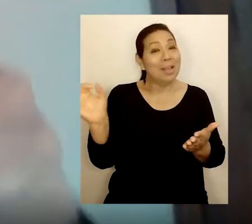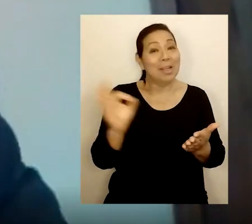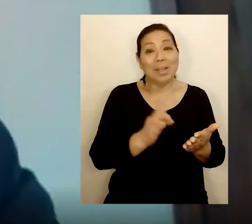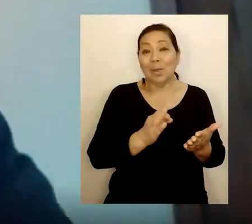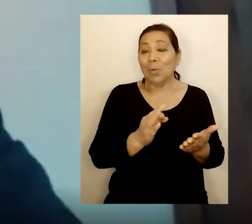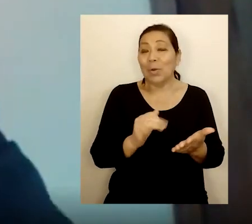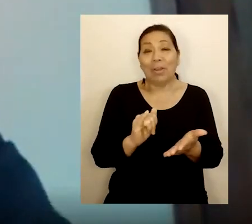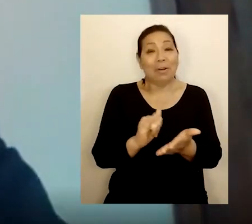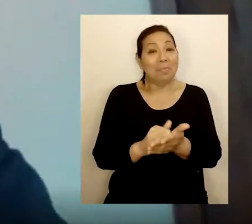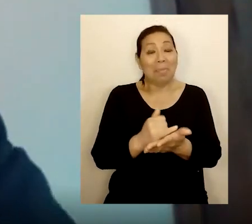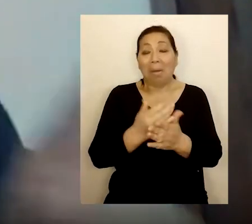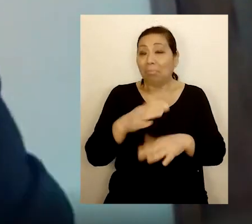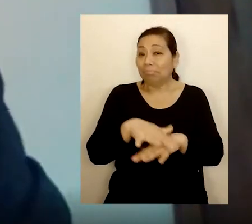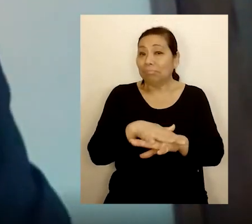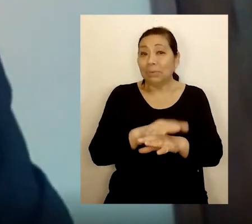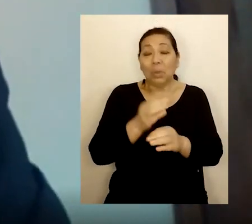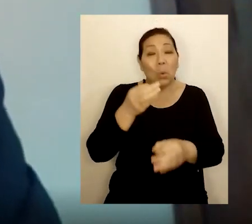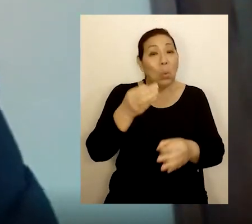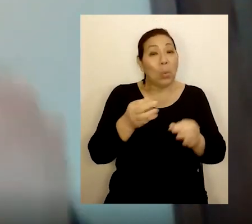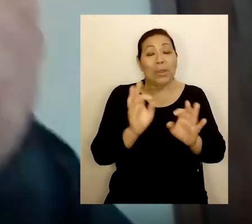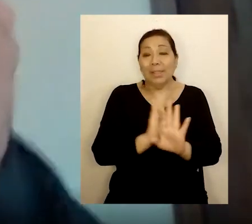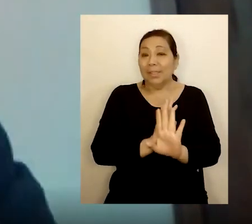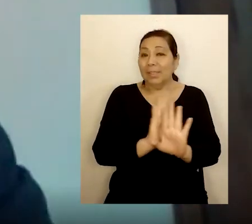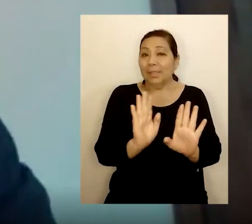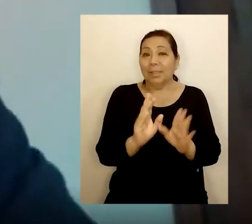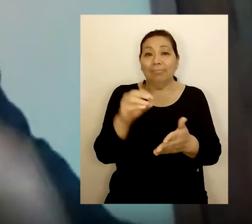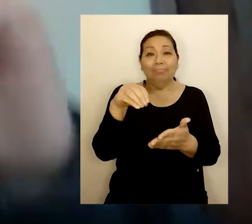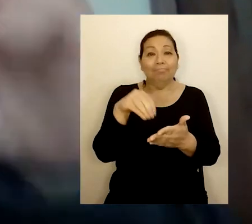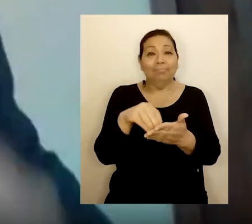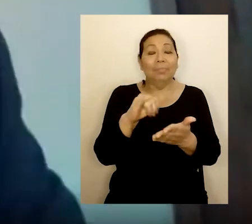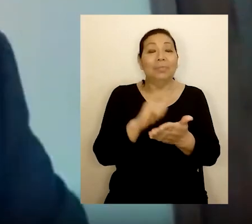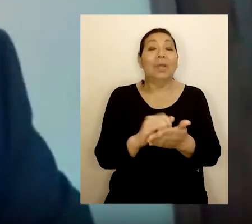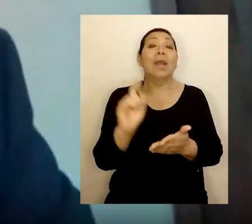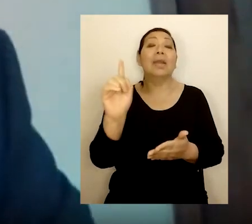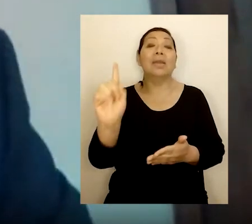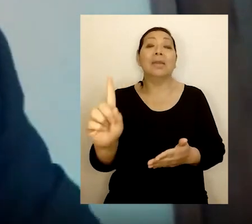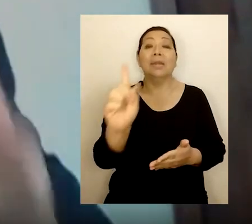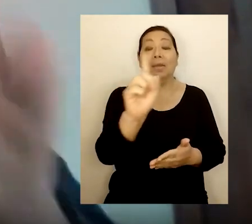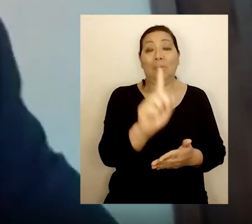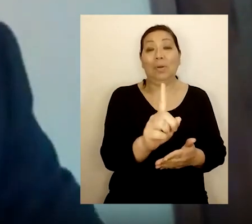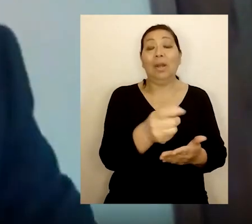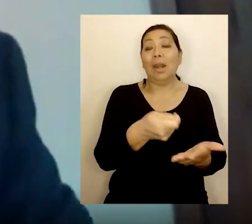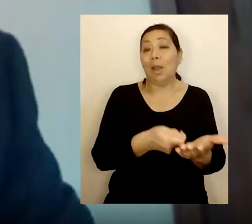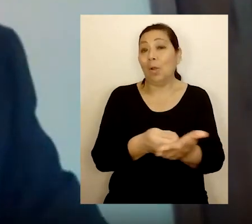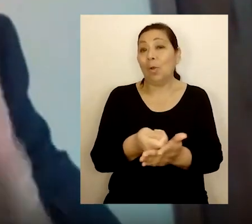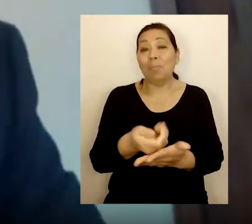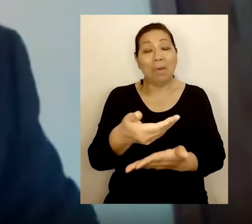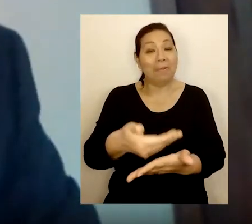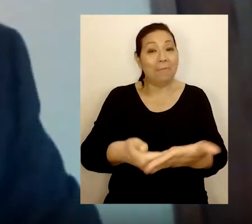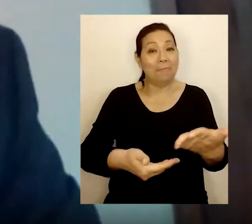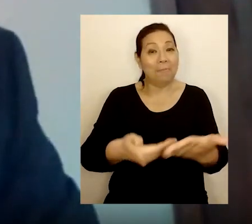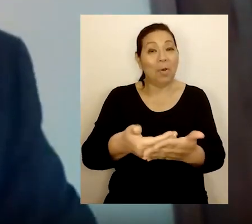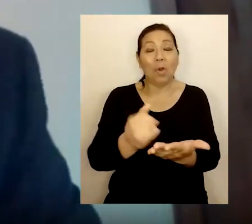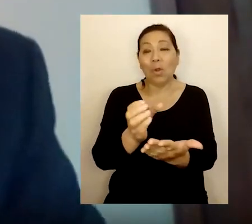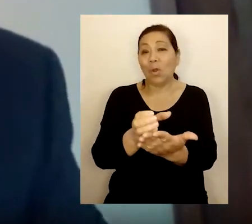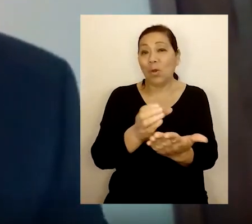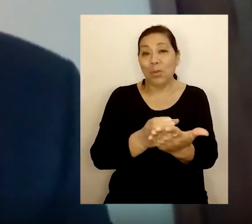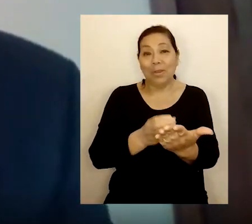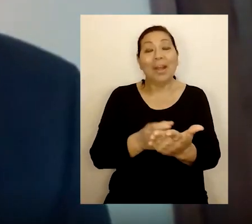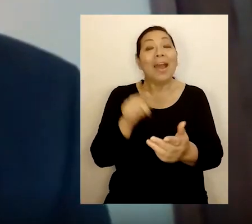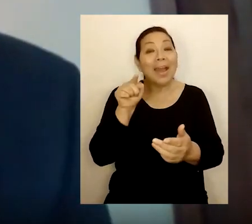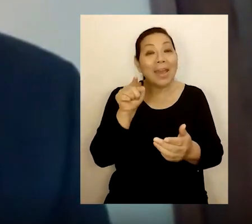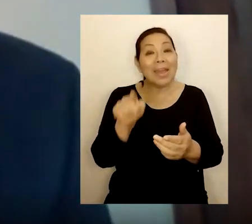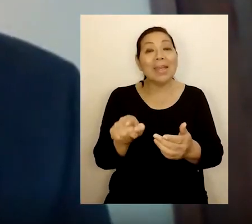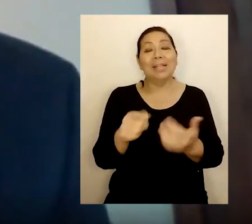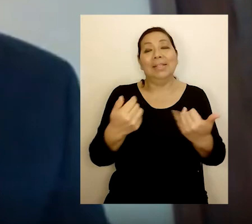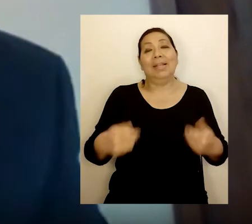ninguna instancia, ni administrativa ni judicial, sustentaron cada una de esas compras y las facturas y los contratos.